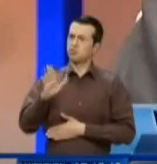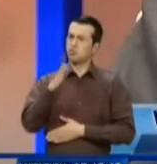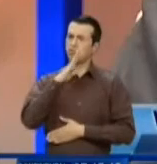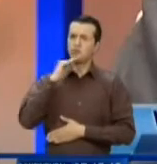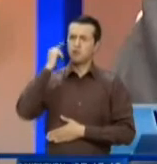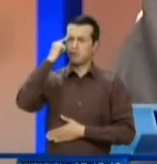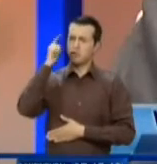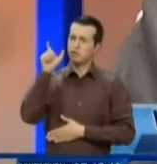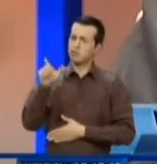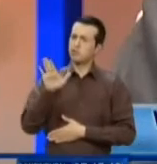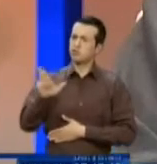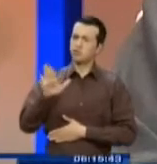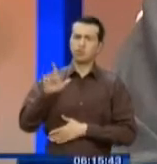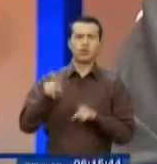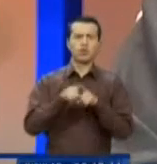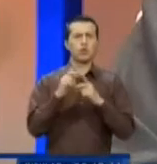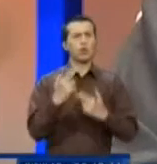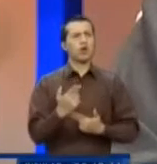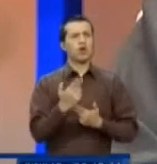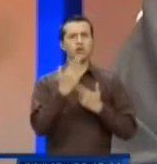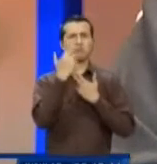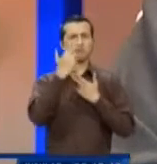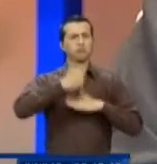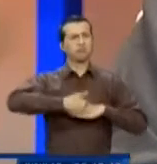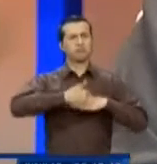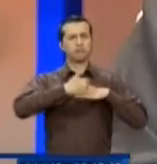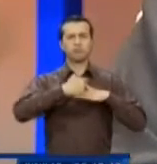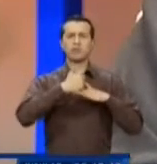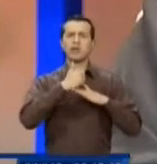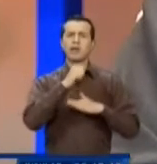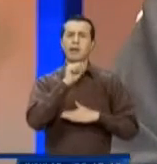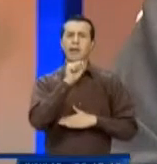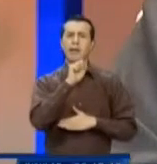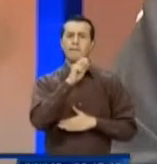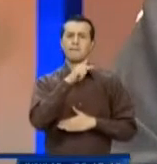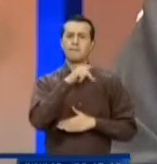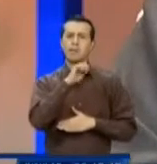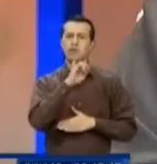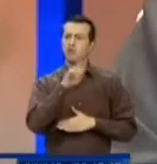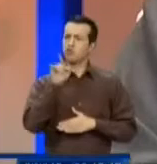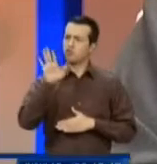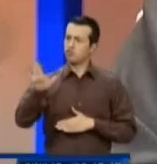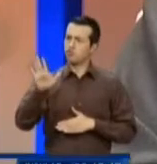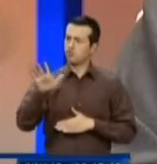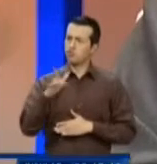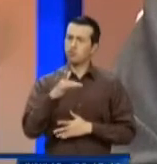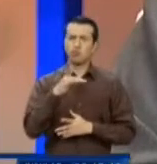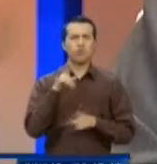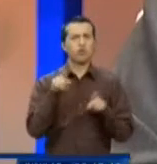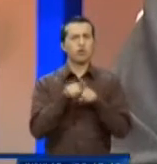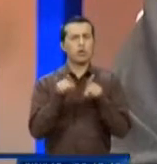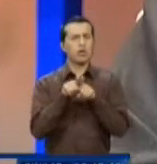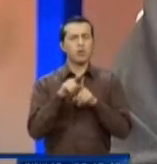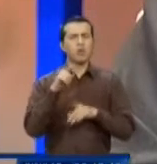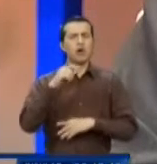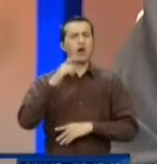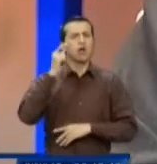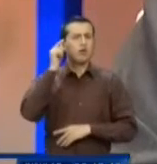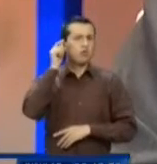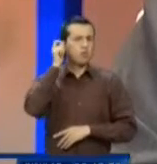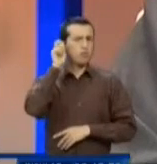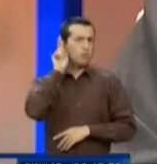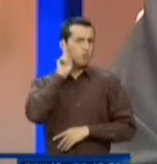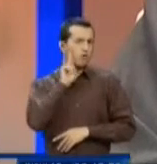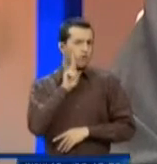del comandante Alexandre Petión. Él tiene algo en su alma y corazón de Simón Bolívar. Él tiene algo en su alma y corazón